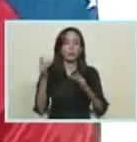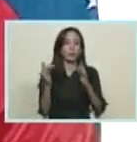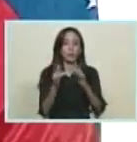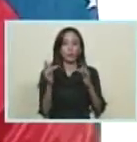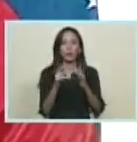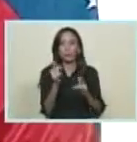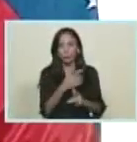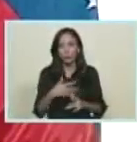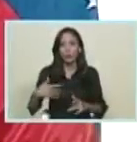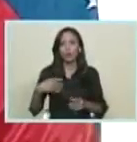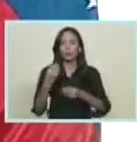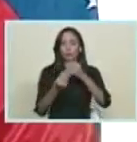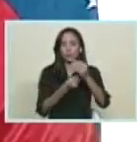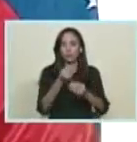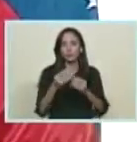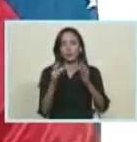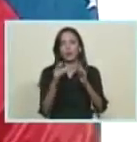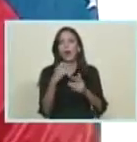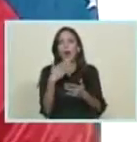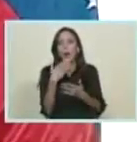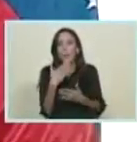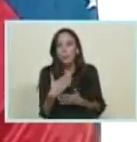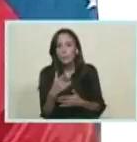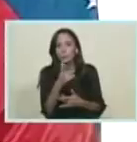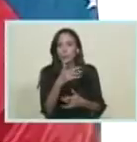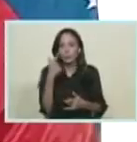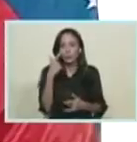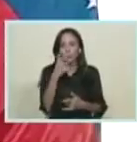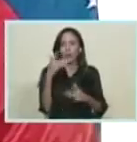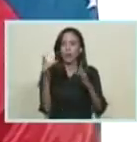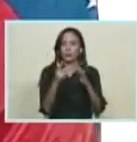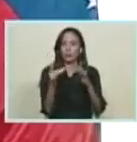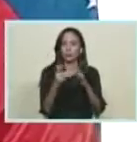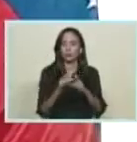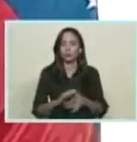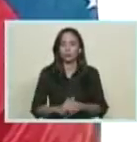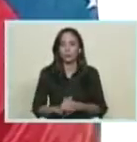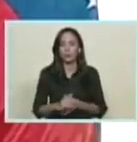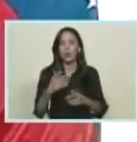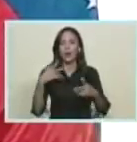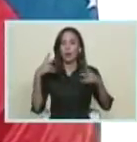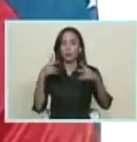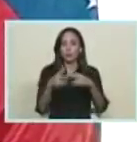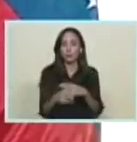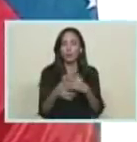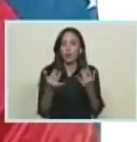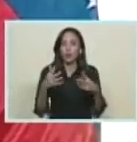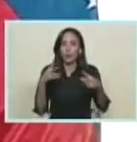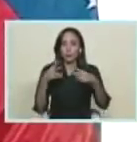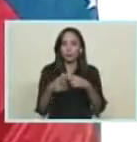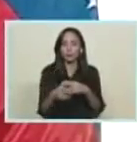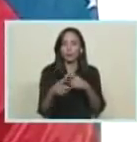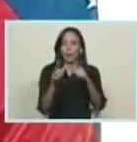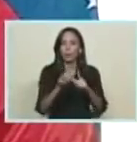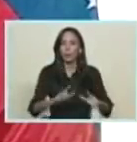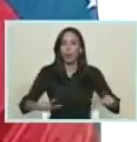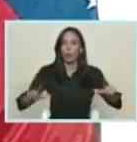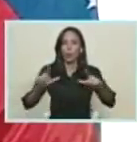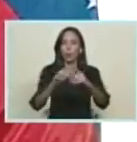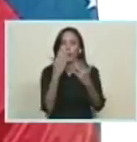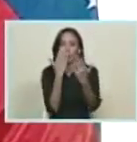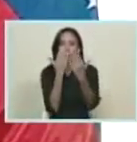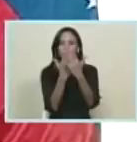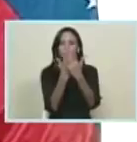quiero hacerlo, con el permiso de ustedes. Se trata de la inauguración de la sede del